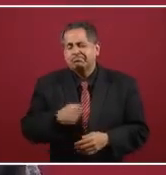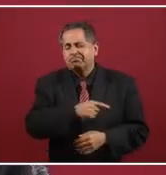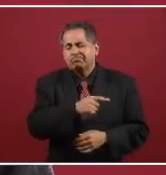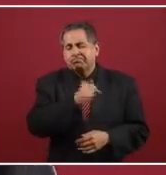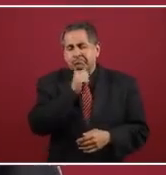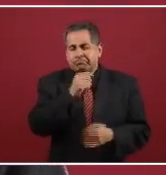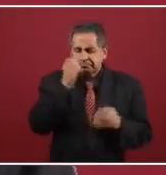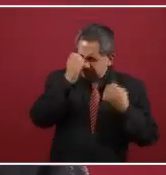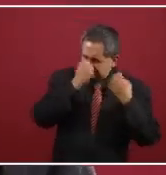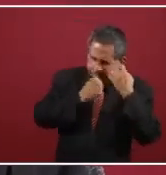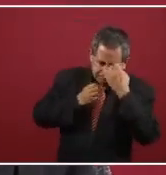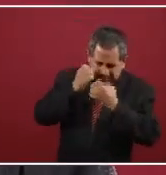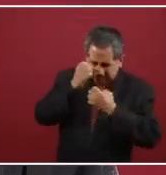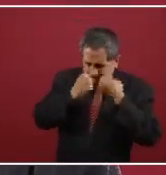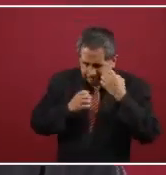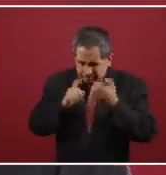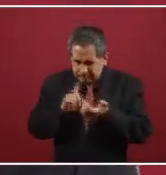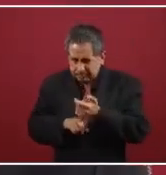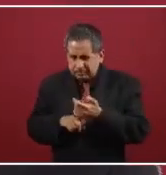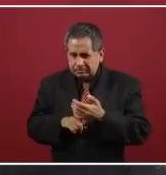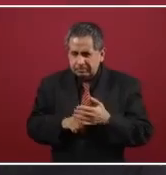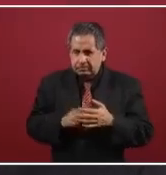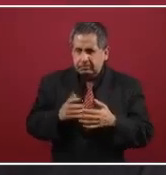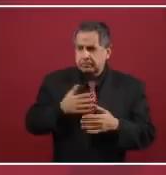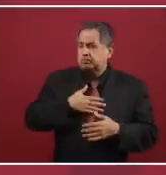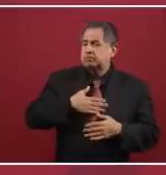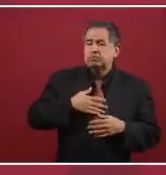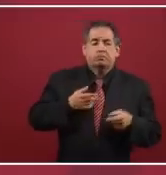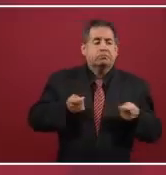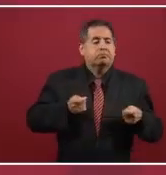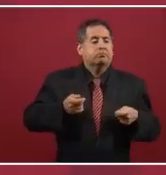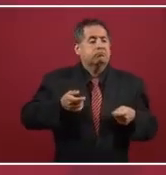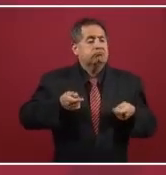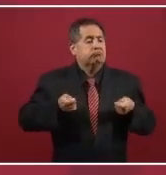sino a analizar la realidad y a administrar